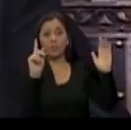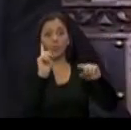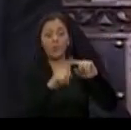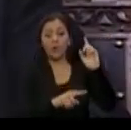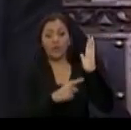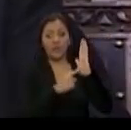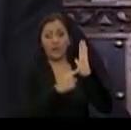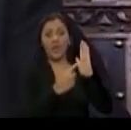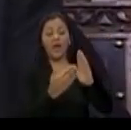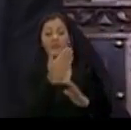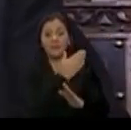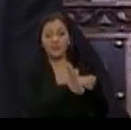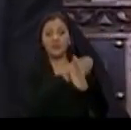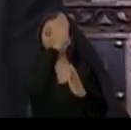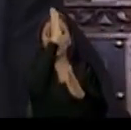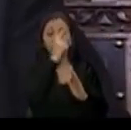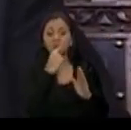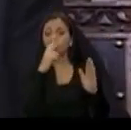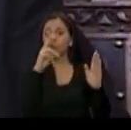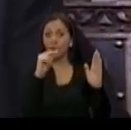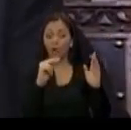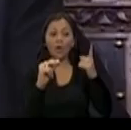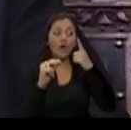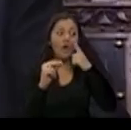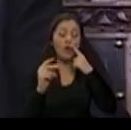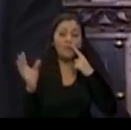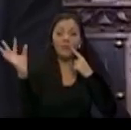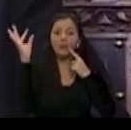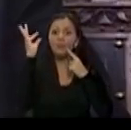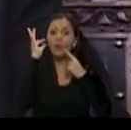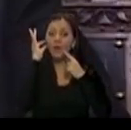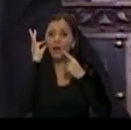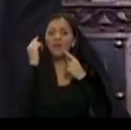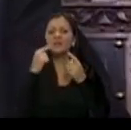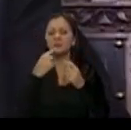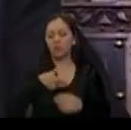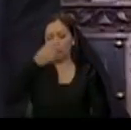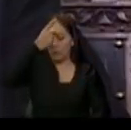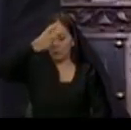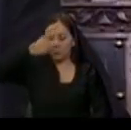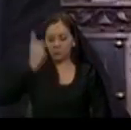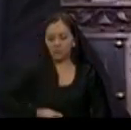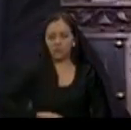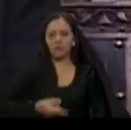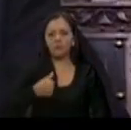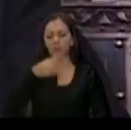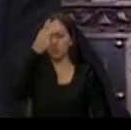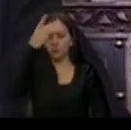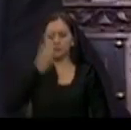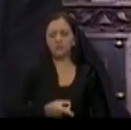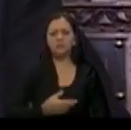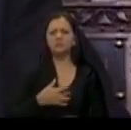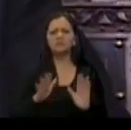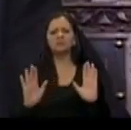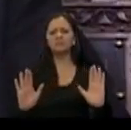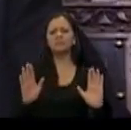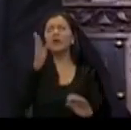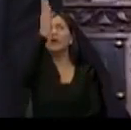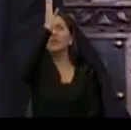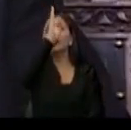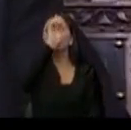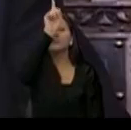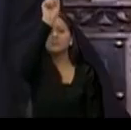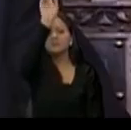creada por Dios. No es cuestión del hombre que ha creado al hombre y la mujer. Es Dios,